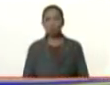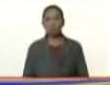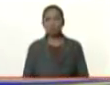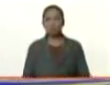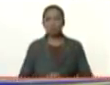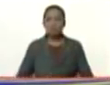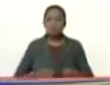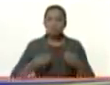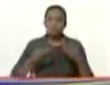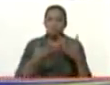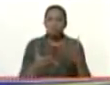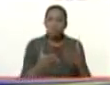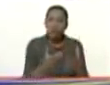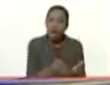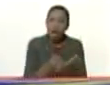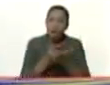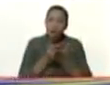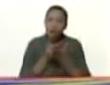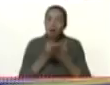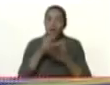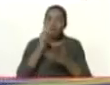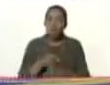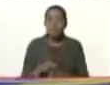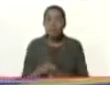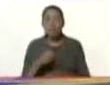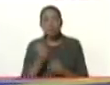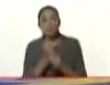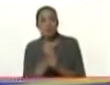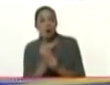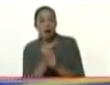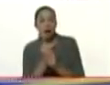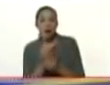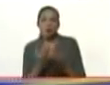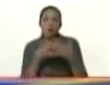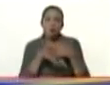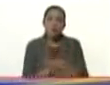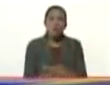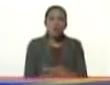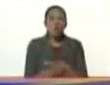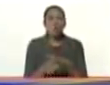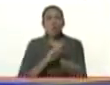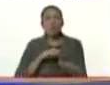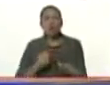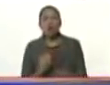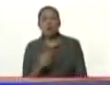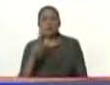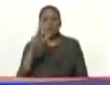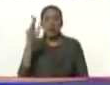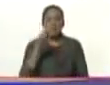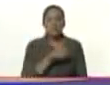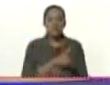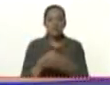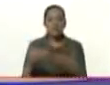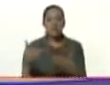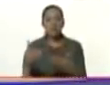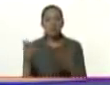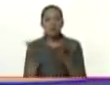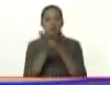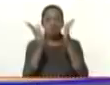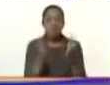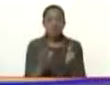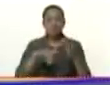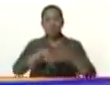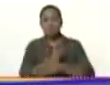Tenderle las manos. Para trabajar. Tenemos casi 3 millones de